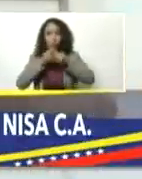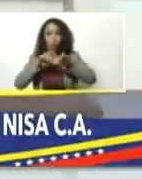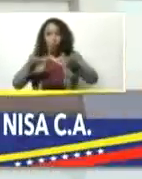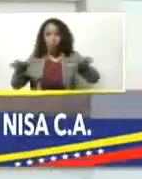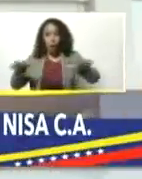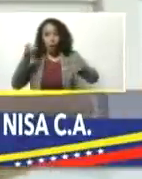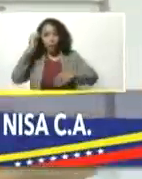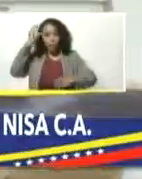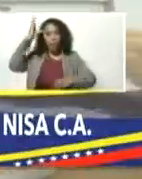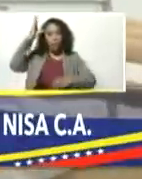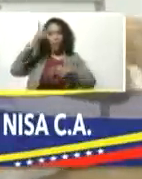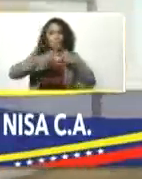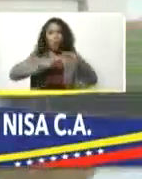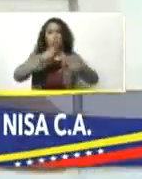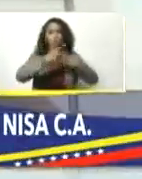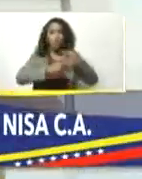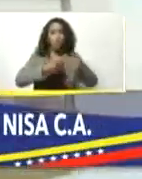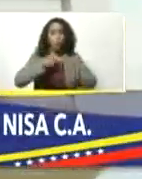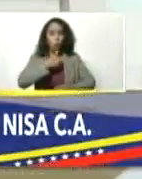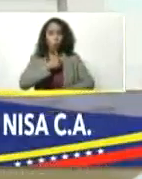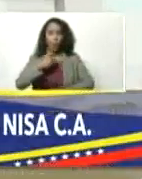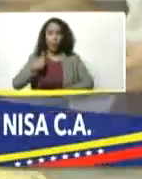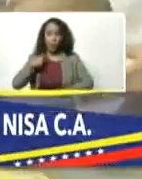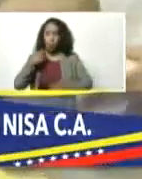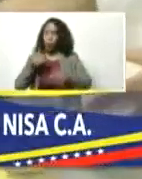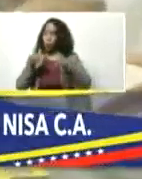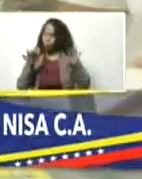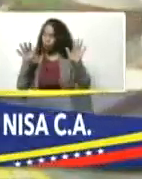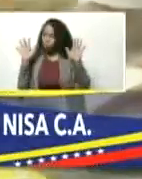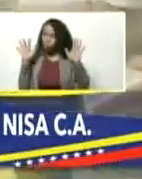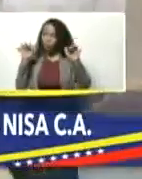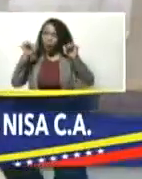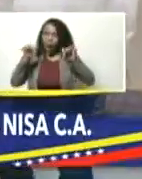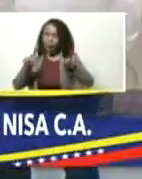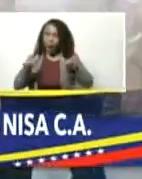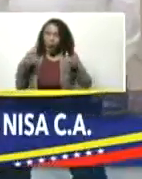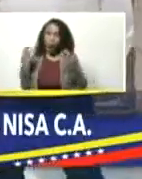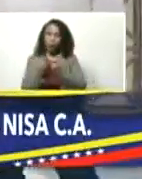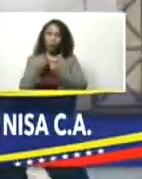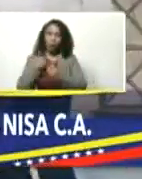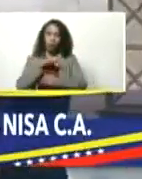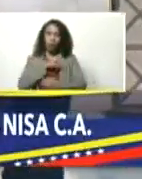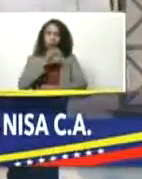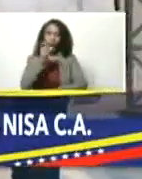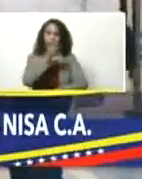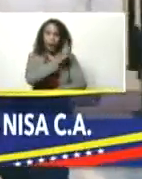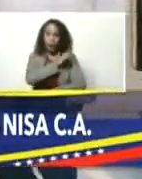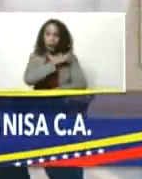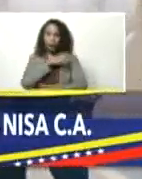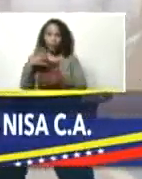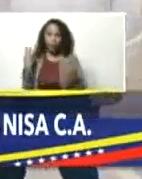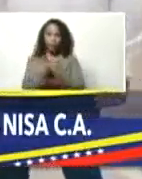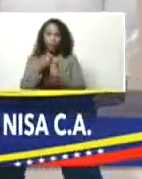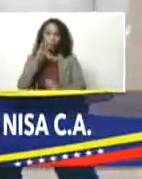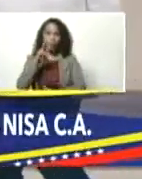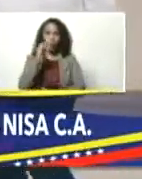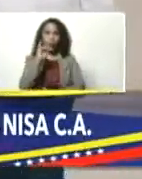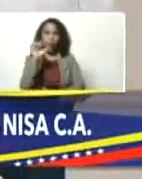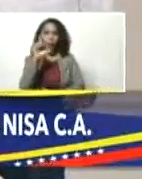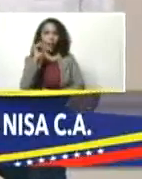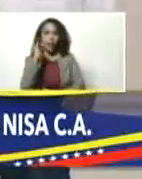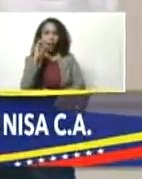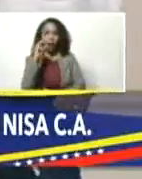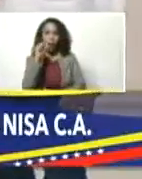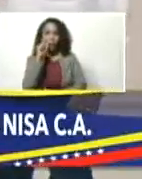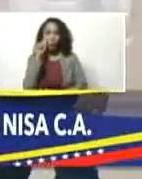su capacidad productiva. Y yo quisiera, por supuesto, que aquí está con nosotros el gerente, compañero William Deroy, nos pueda